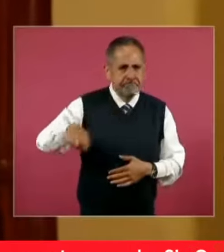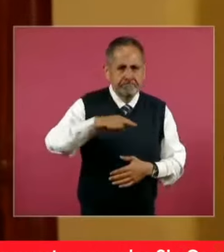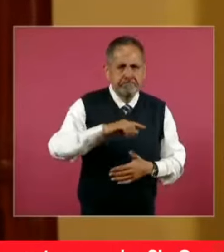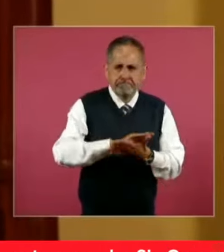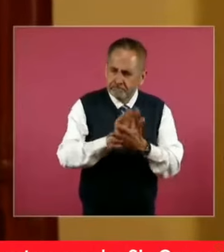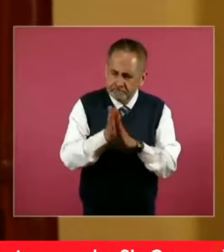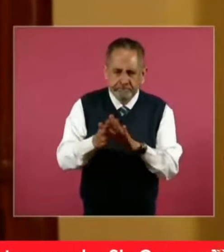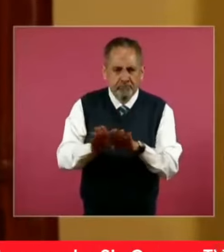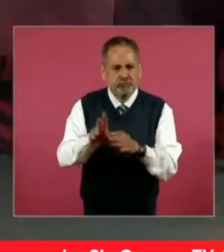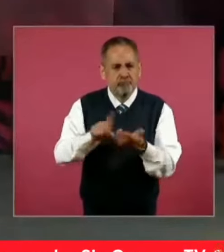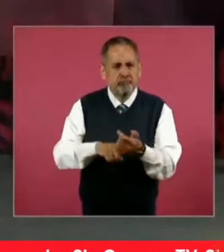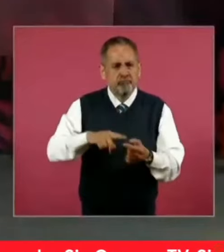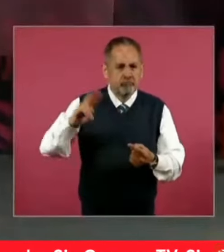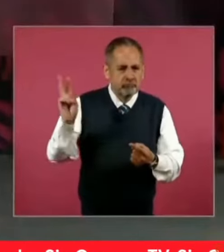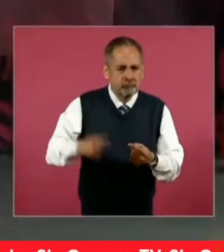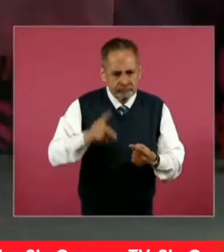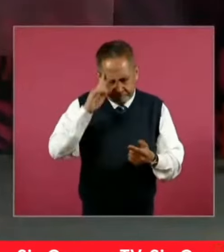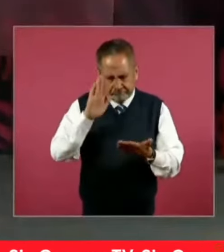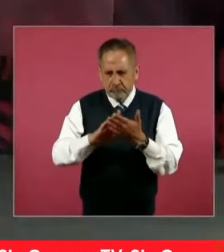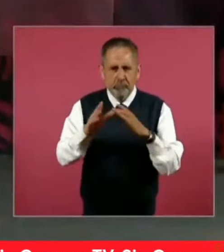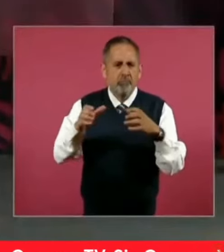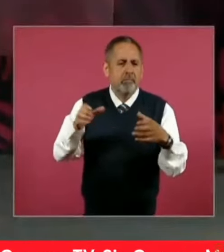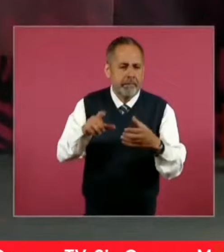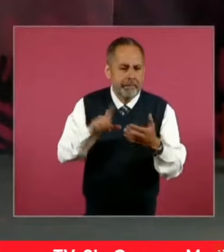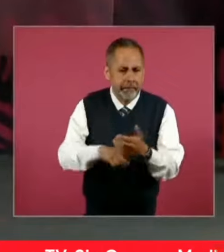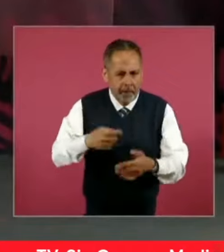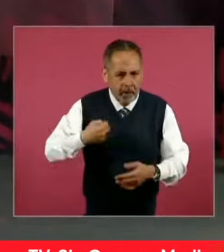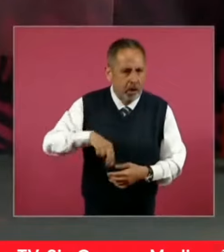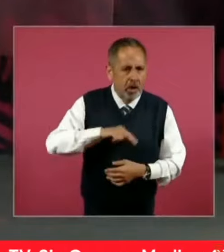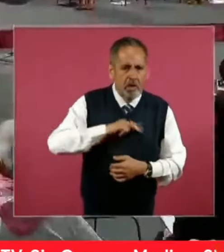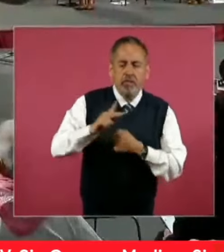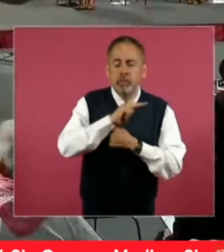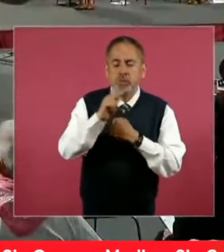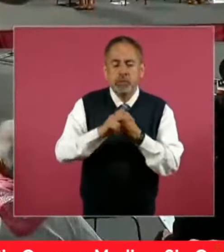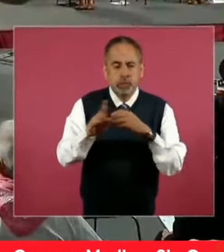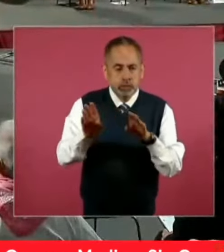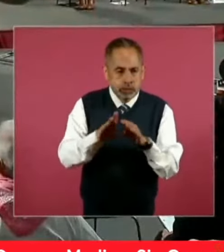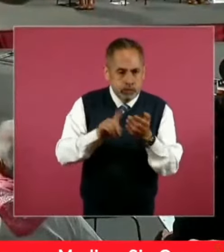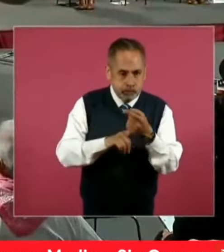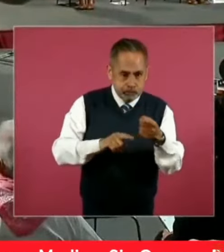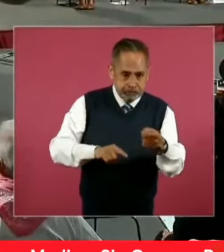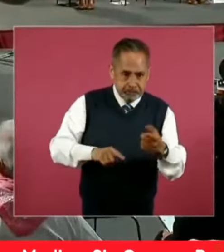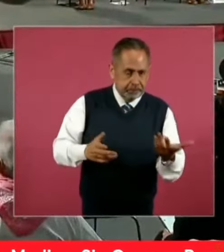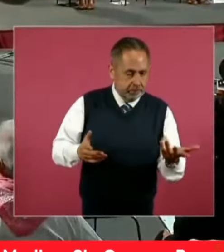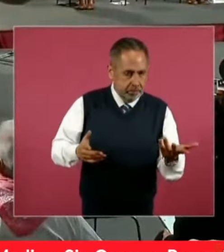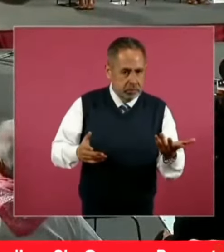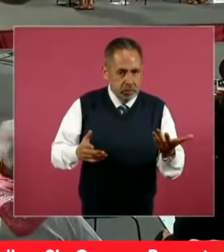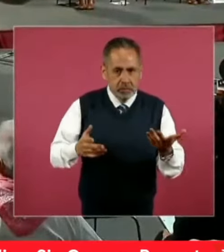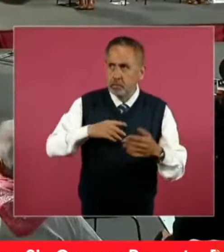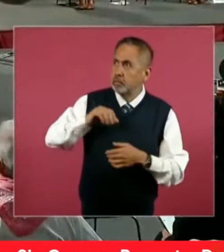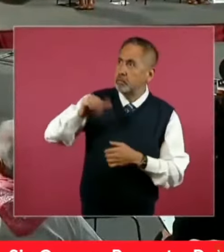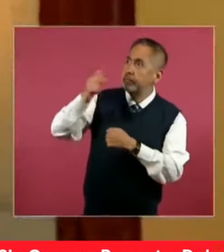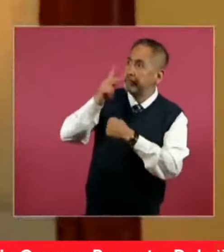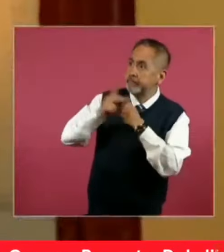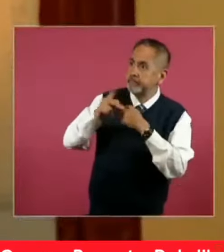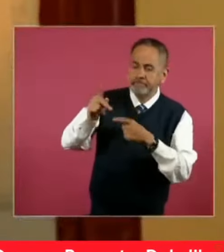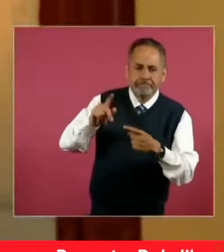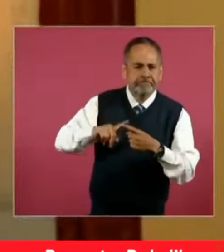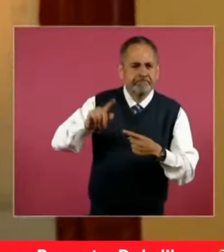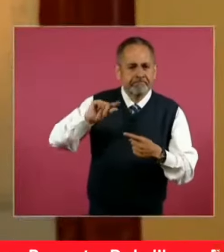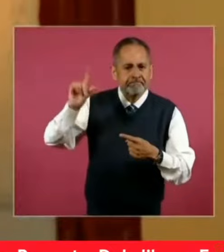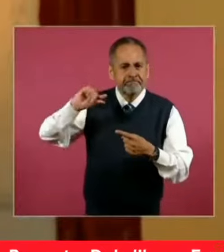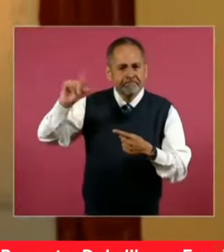tradujera en cosas reales para la comunidad y para nuestro país. En caso de las relaciones exteriores, estuvimos buscando a próceres